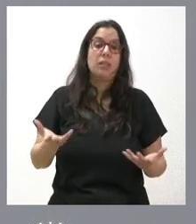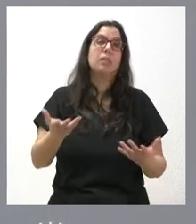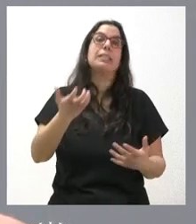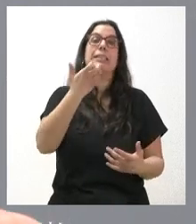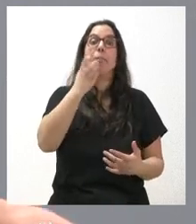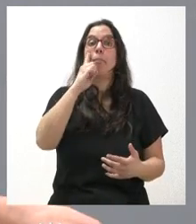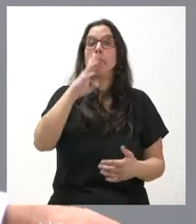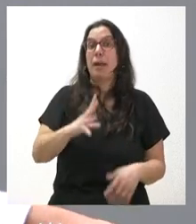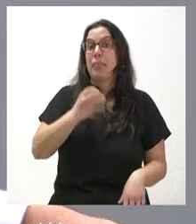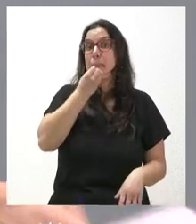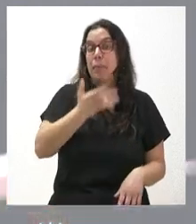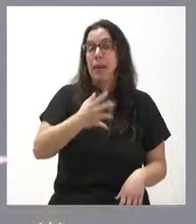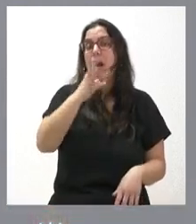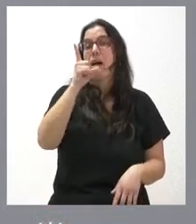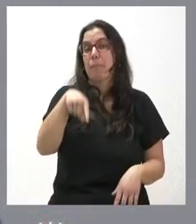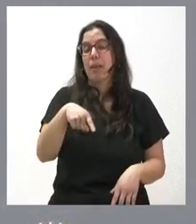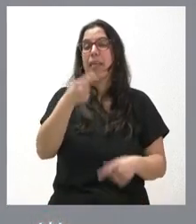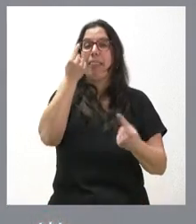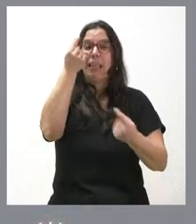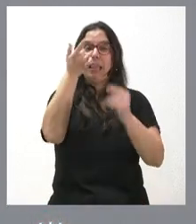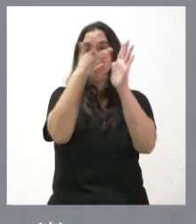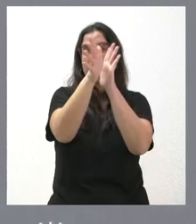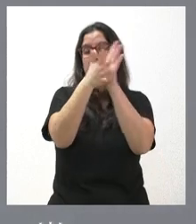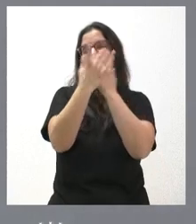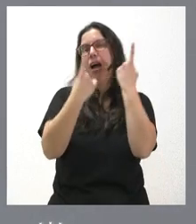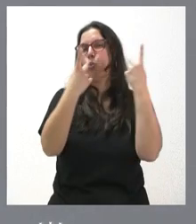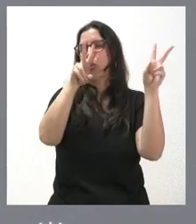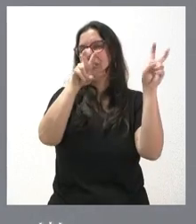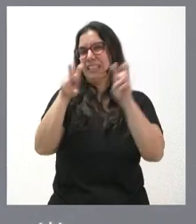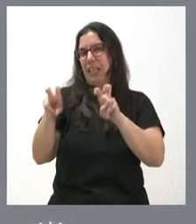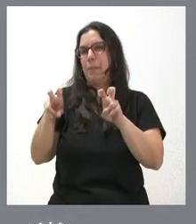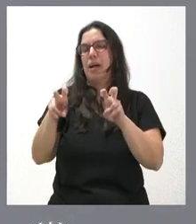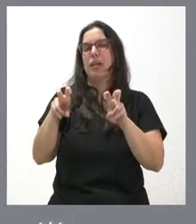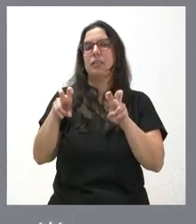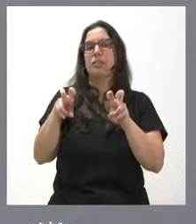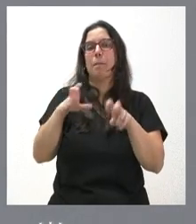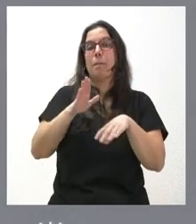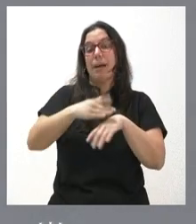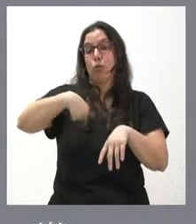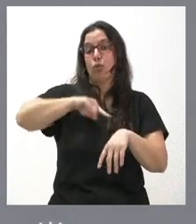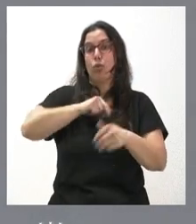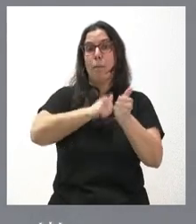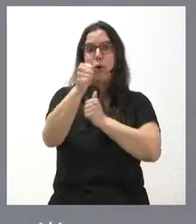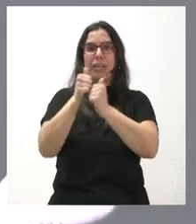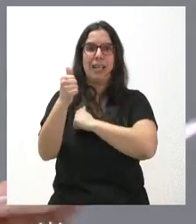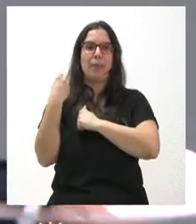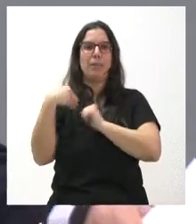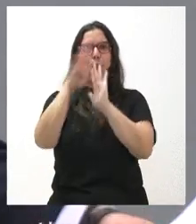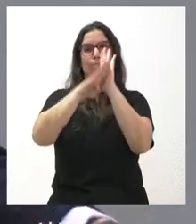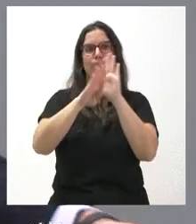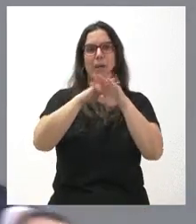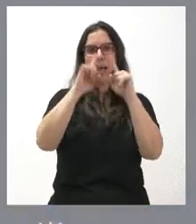parece detallo algunas de las cuestiones que son para nosotros prioritarias a desarrollar en este ejercicio